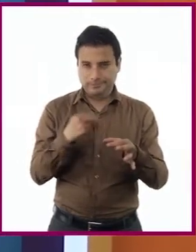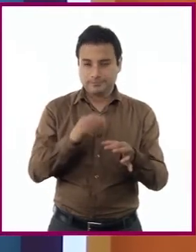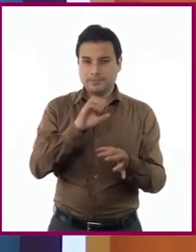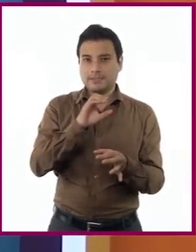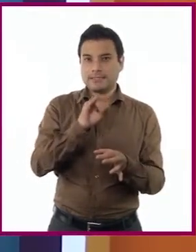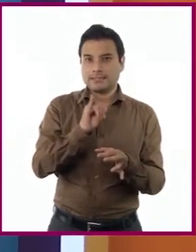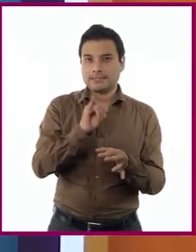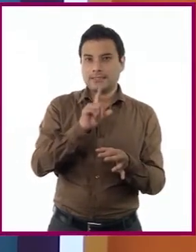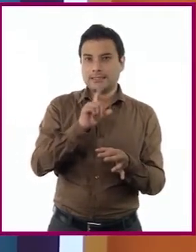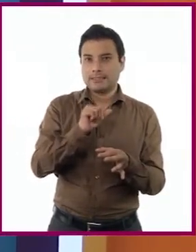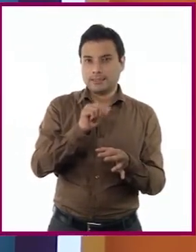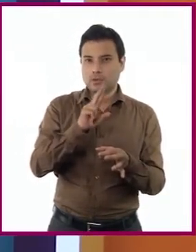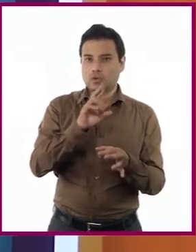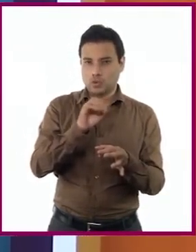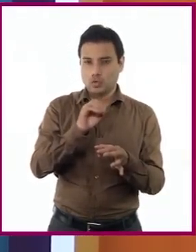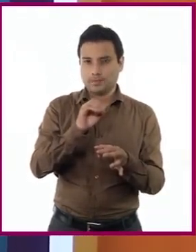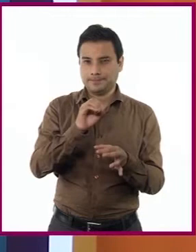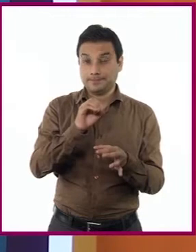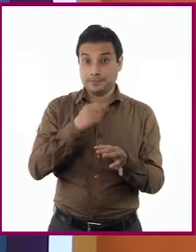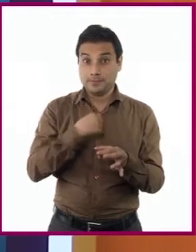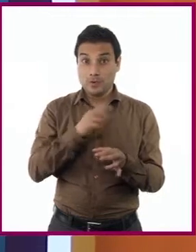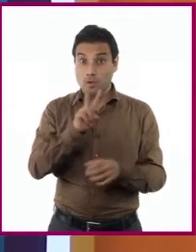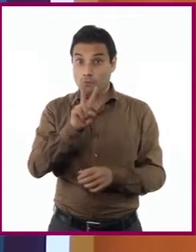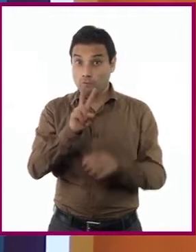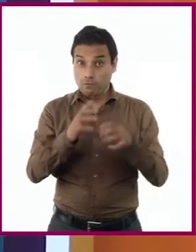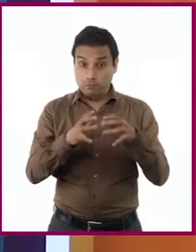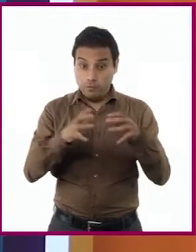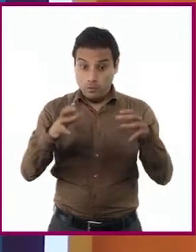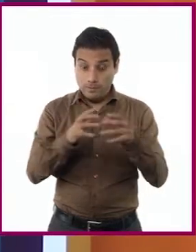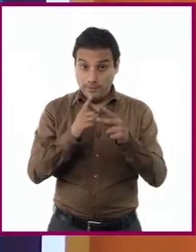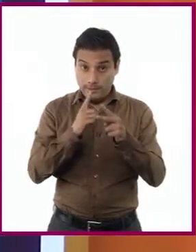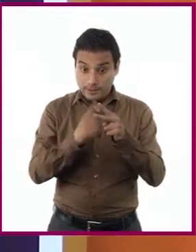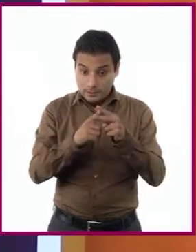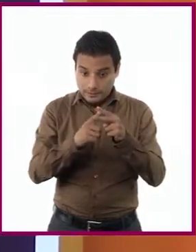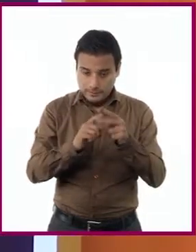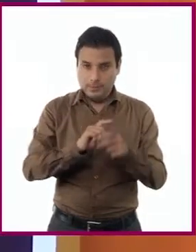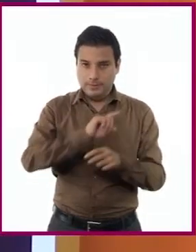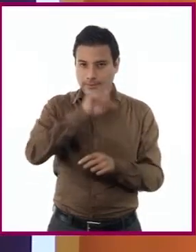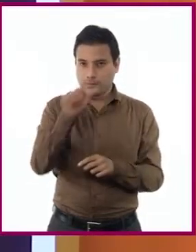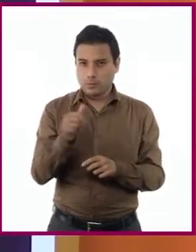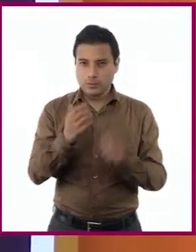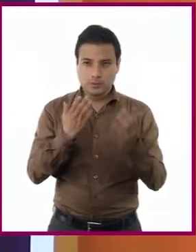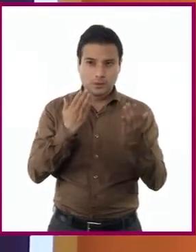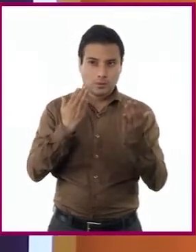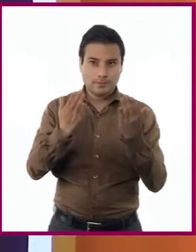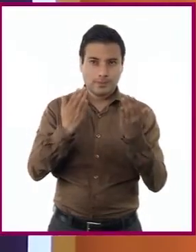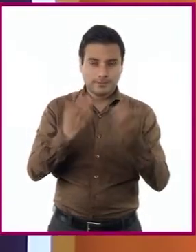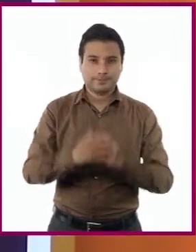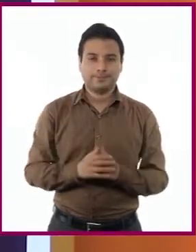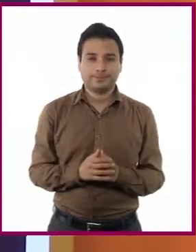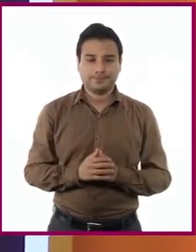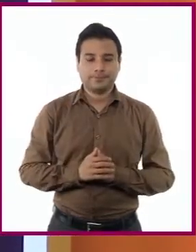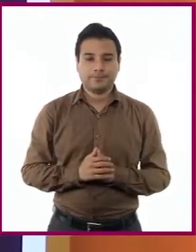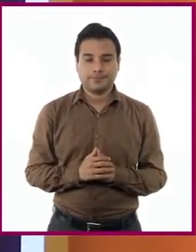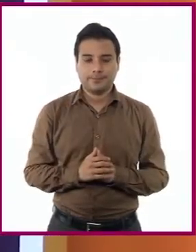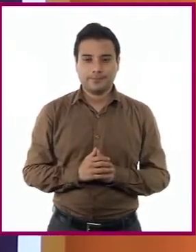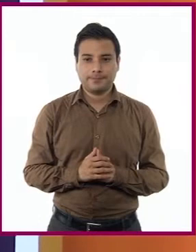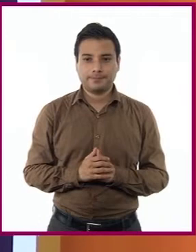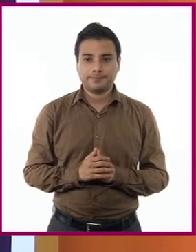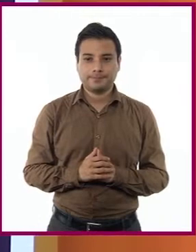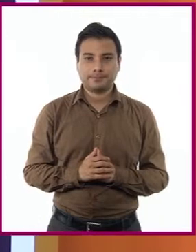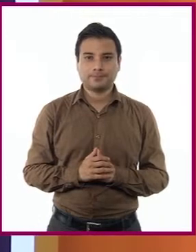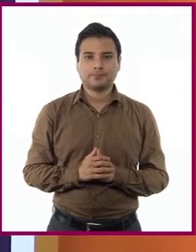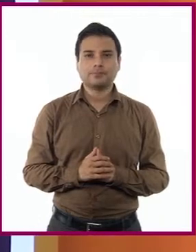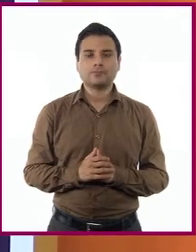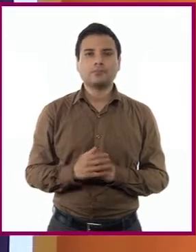el valor de su volumen y comparar esos valores ahora bien si se requiere